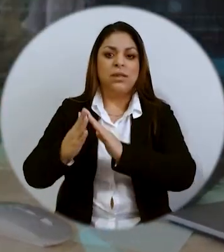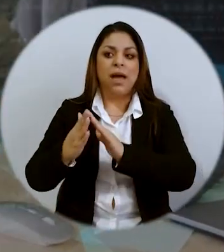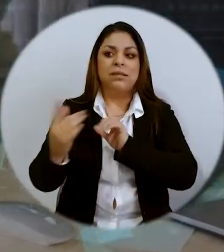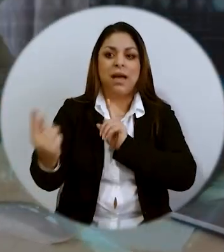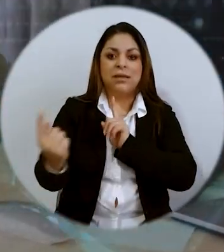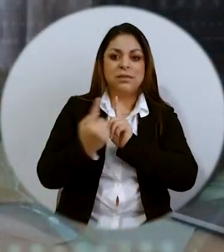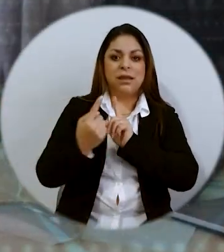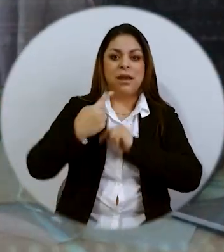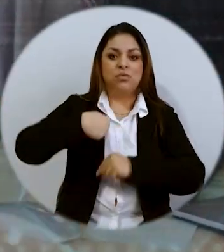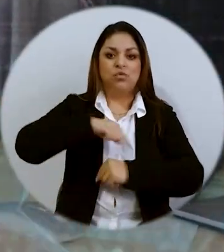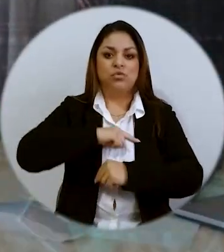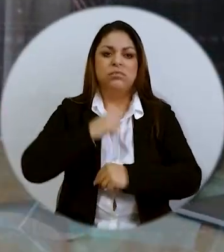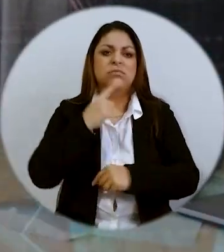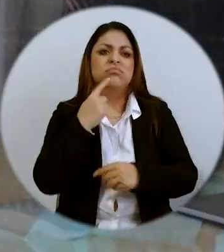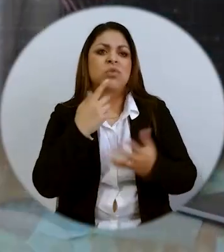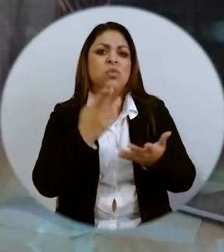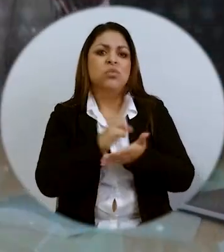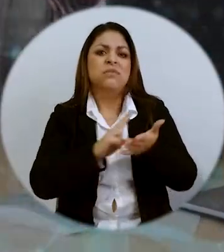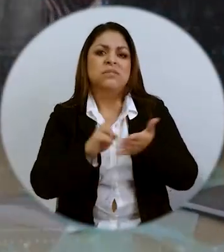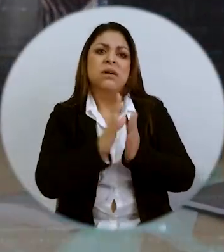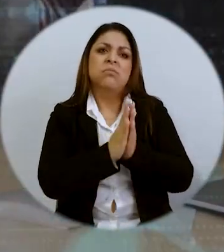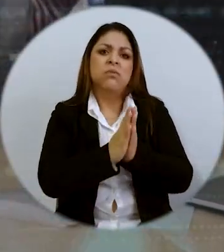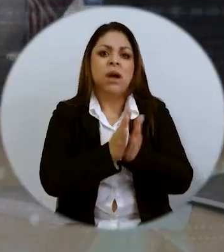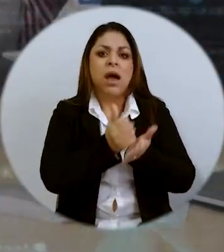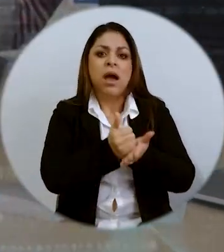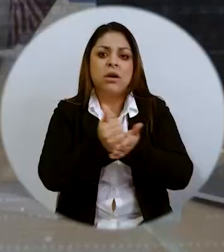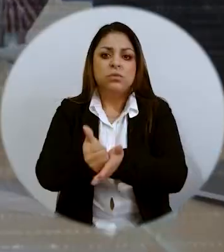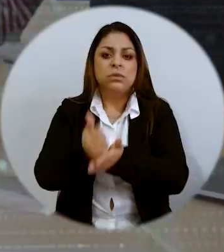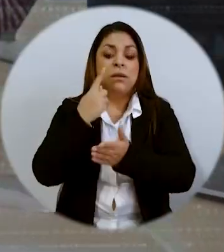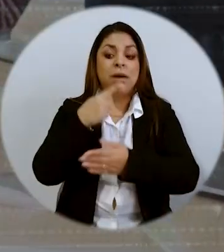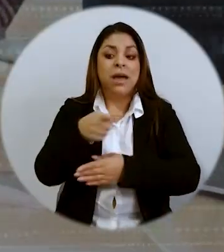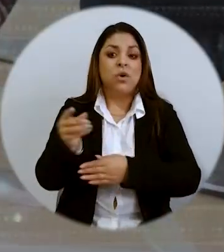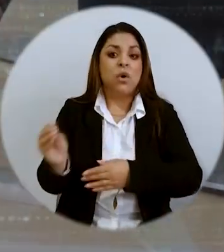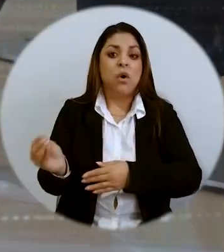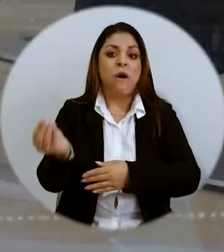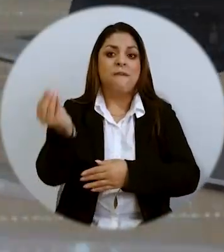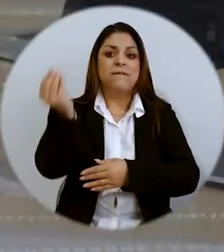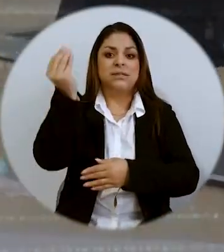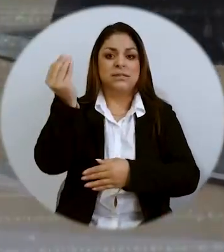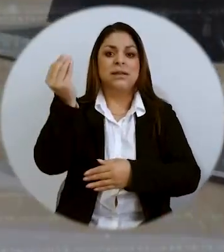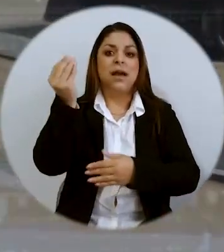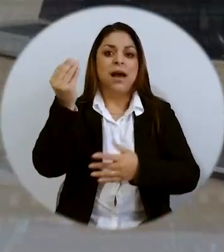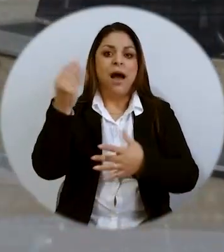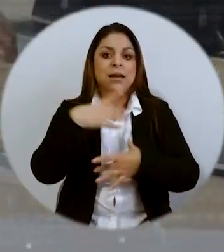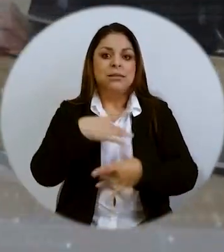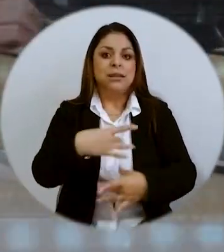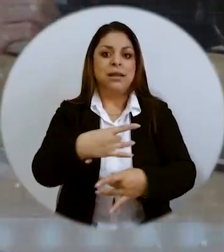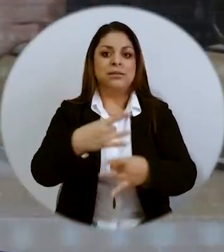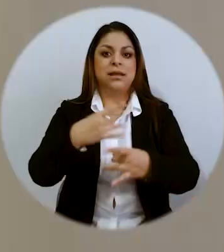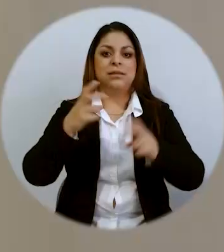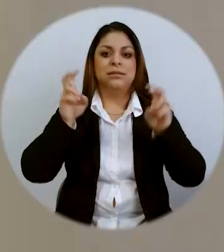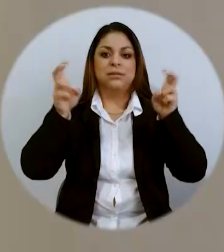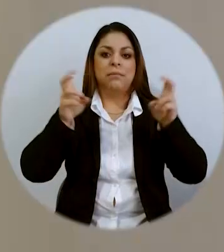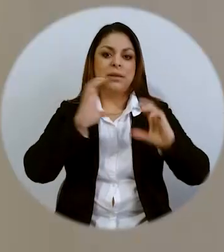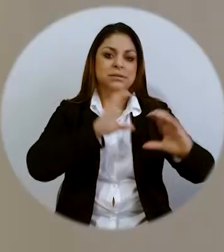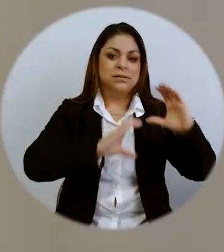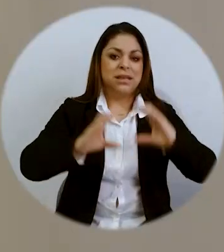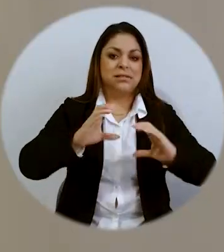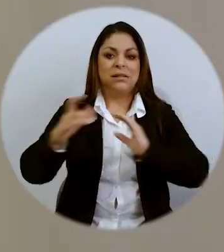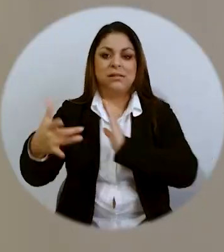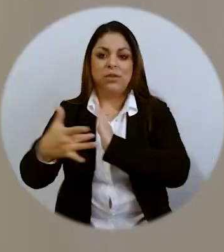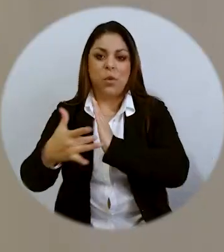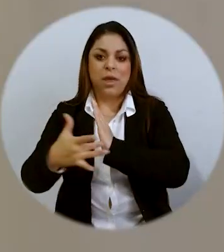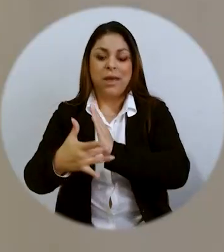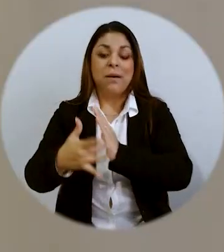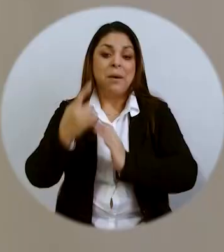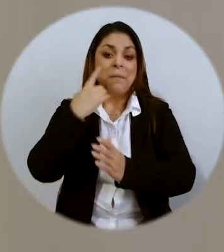comunidad se ha acercado a nosotros y nos ha dicho qué puede ser la Universidad Nacional para que esos chicos y chicas se acerquen a las áreas STEM. Y ahí es